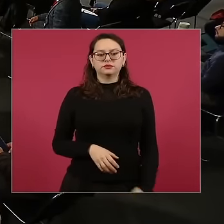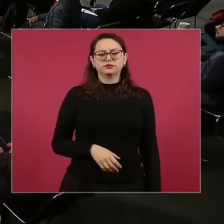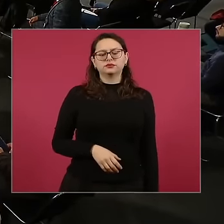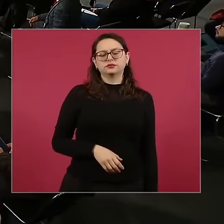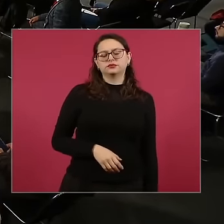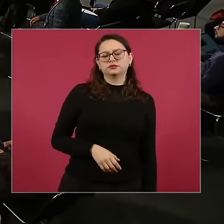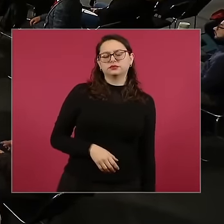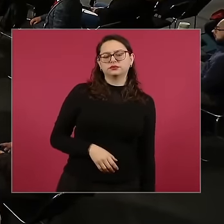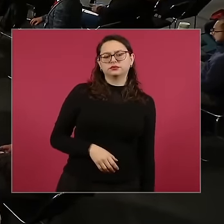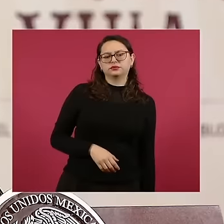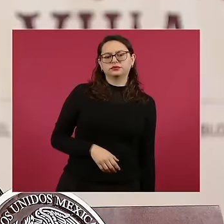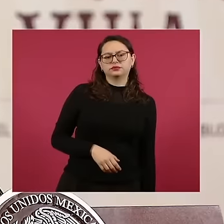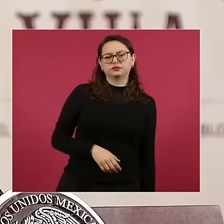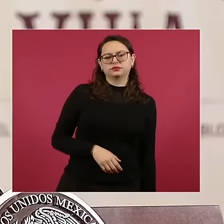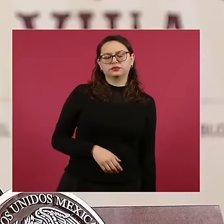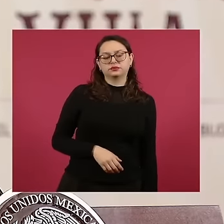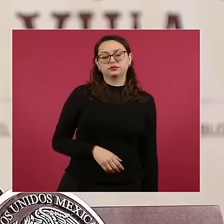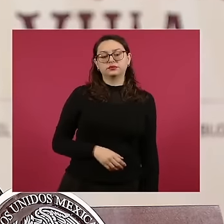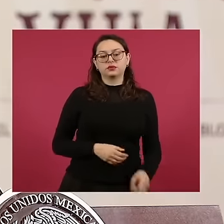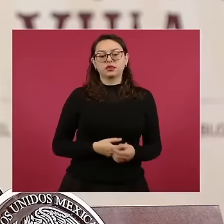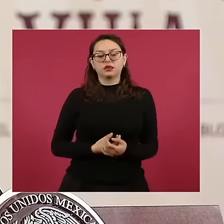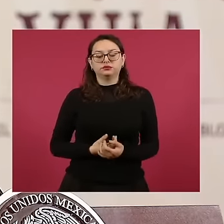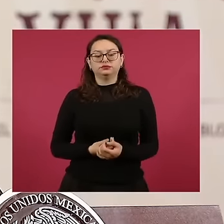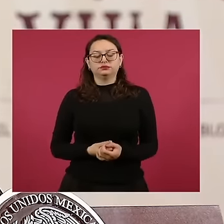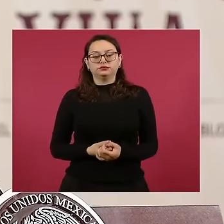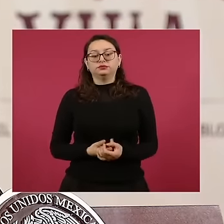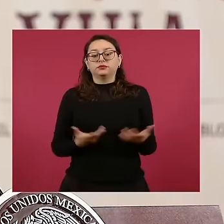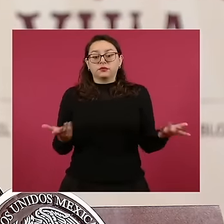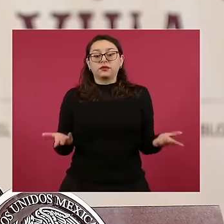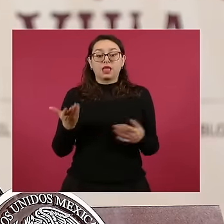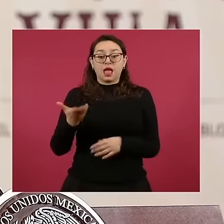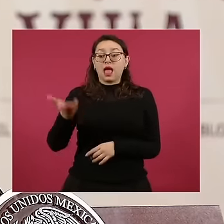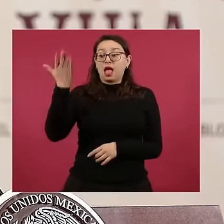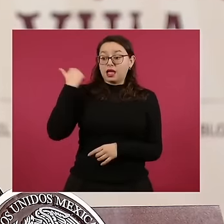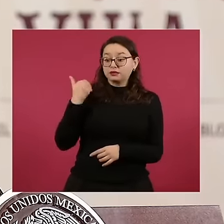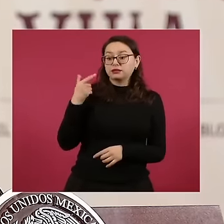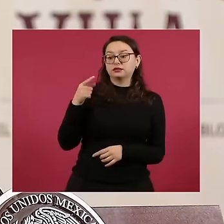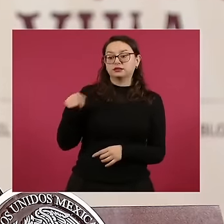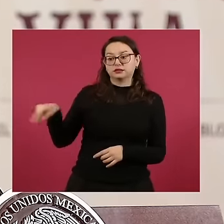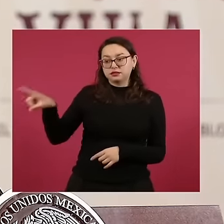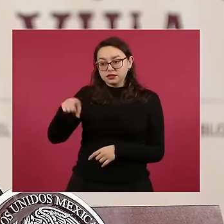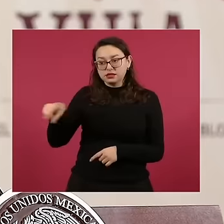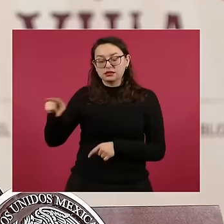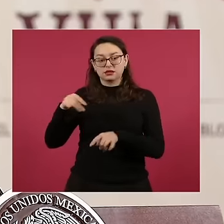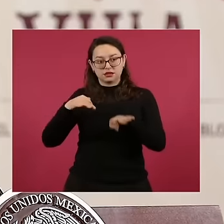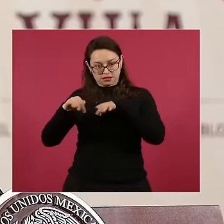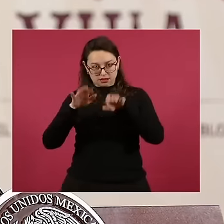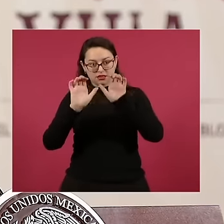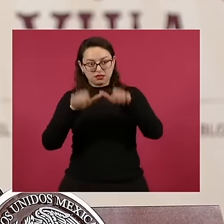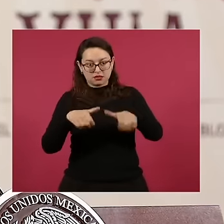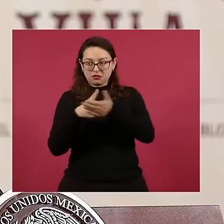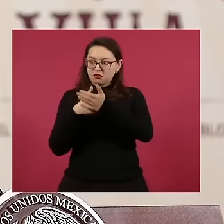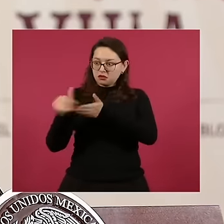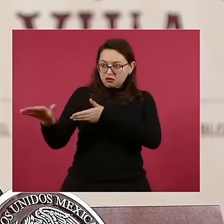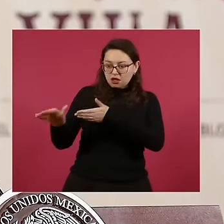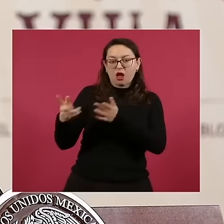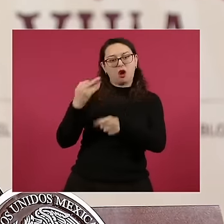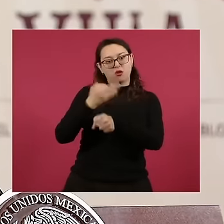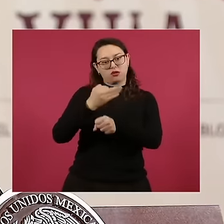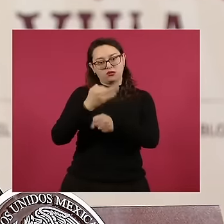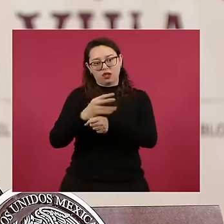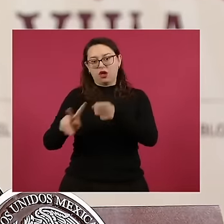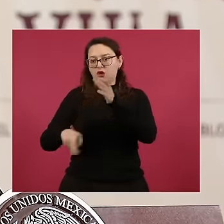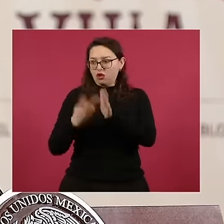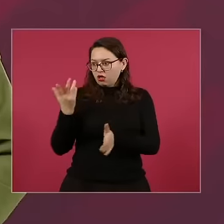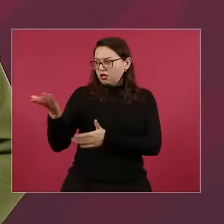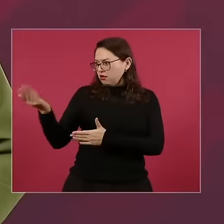Hay personal de que se contrató de la antigua aerolínea, ¿verdad? Ese personal que tenía capacidades,